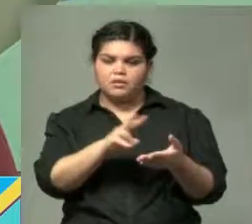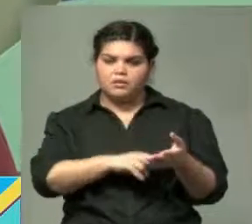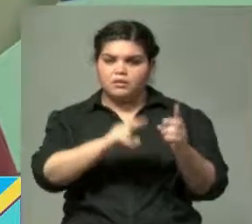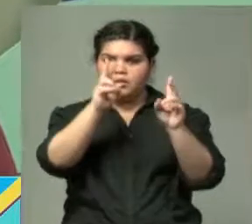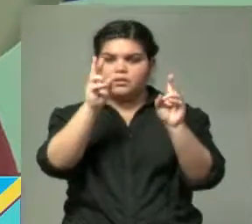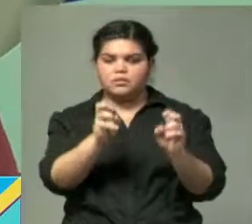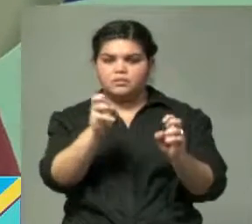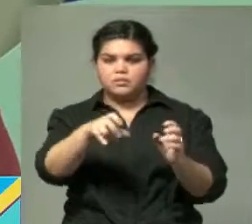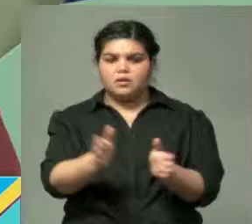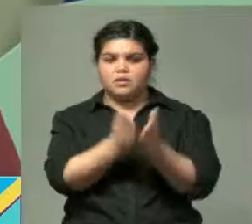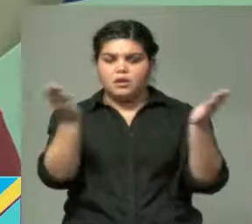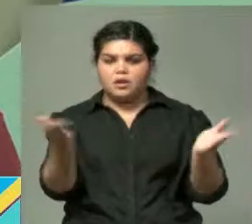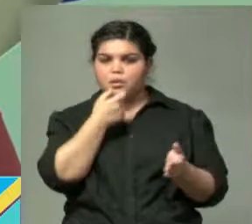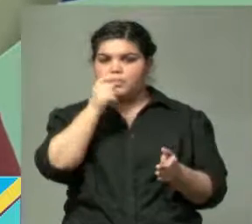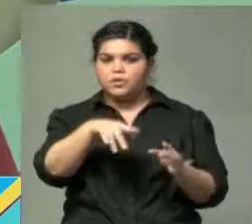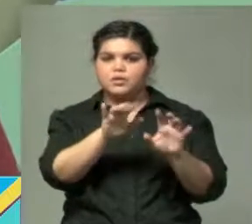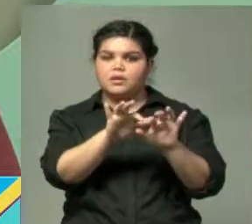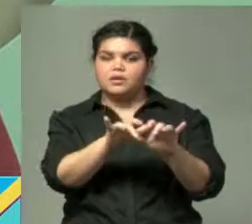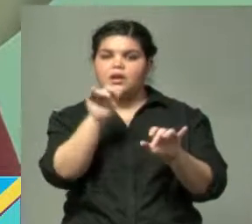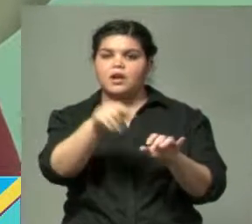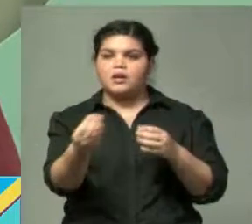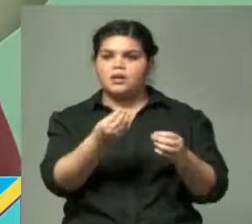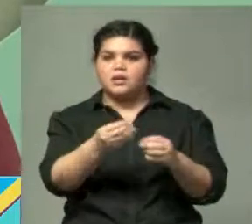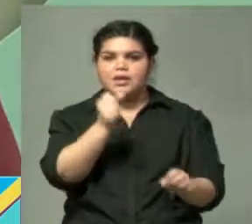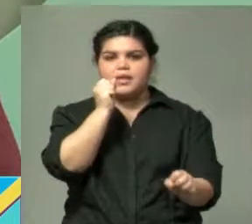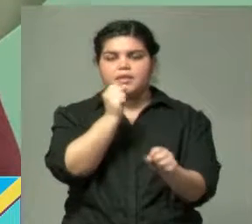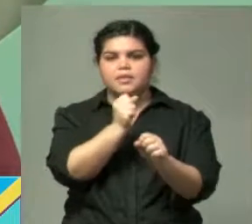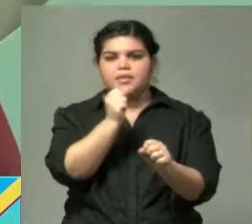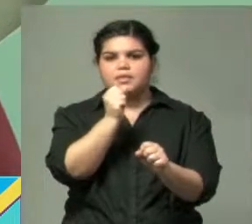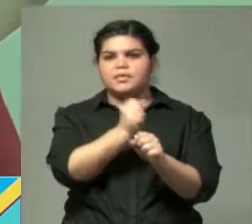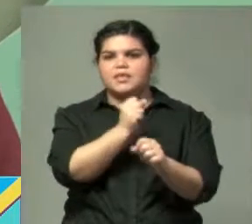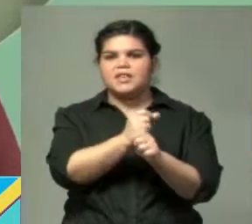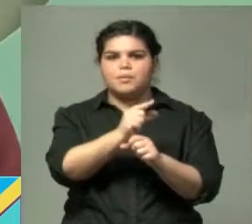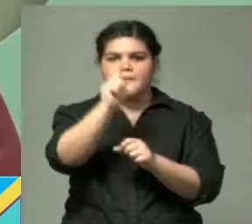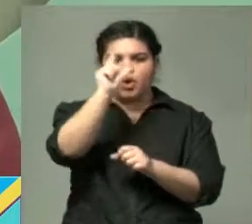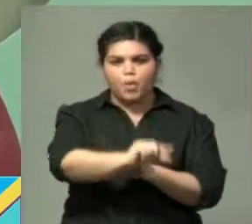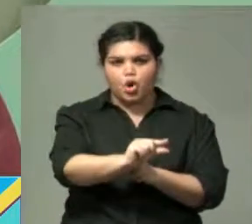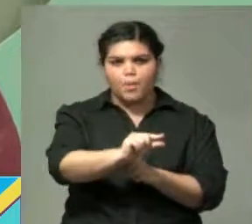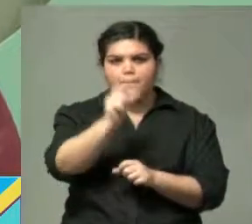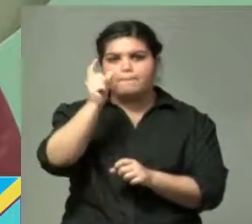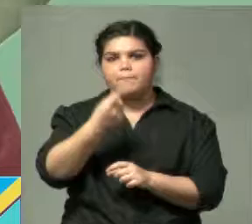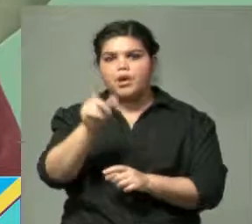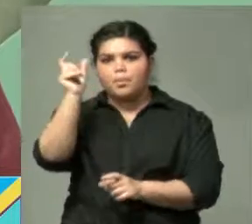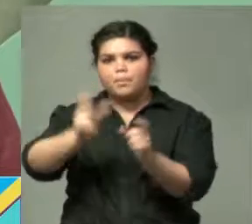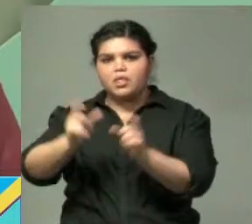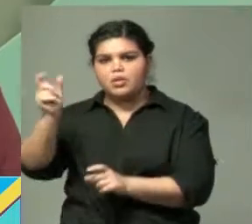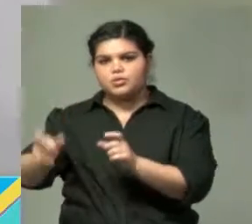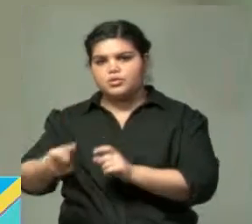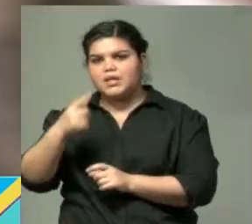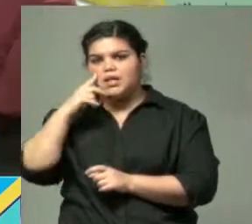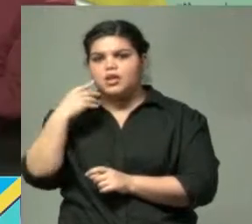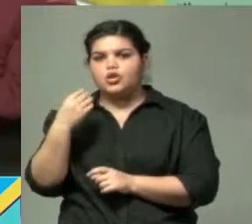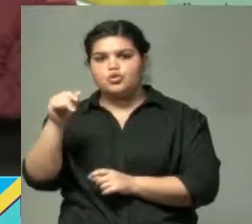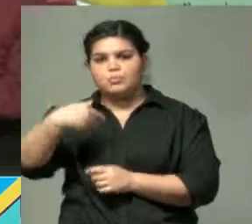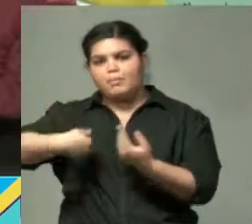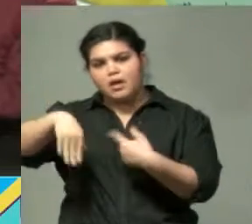diario digital acá de Mendoza que dice: hay menos desempleo, pero más mendocinos que necesitan un segundo trabajo. Ese era el titular. Claro. Pero vos sabés